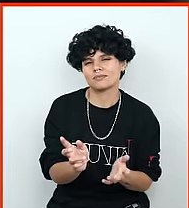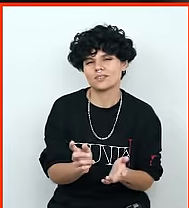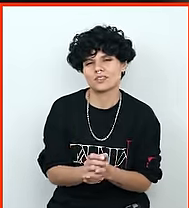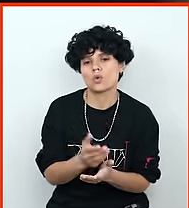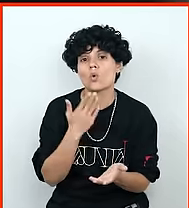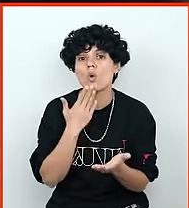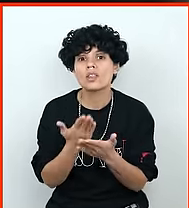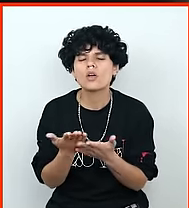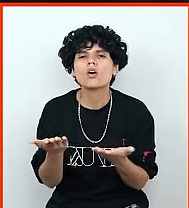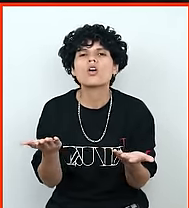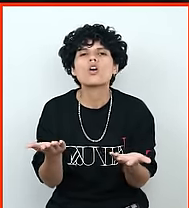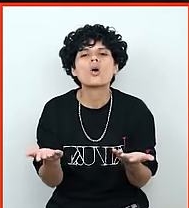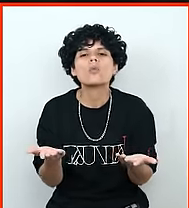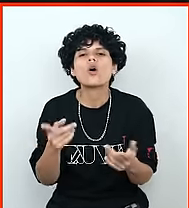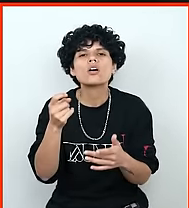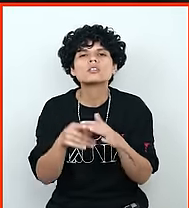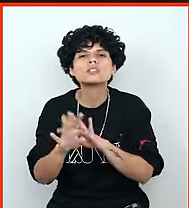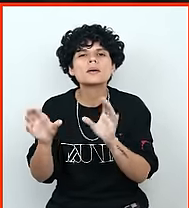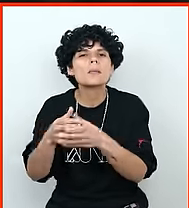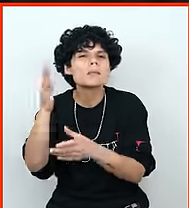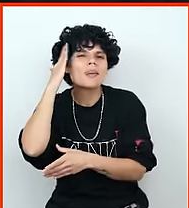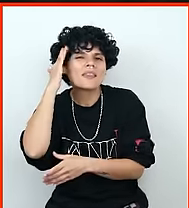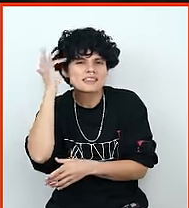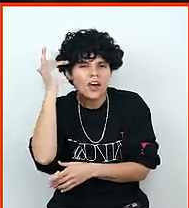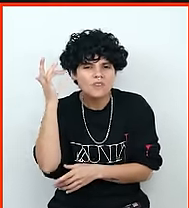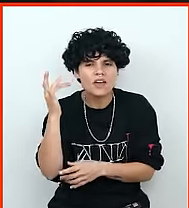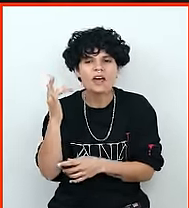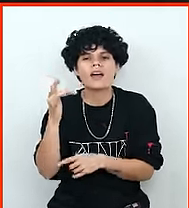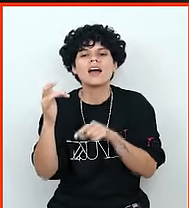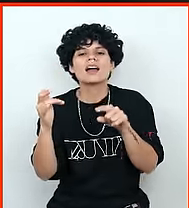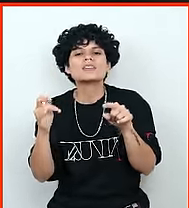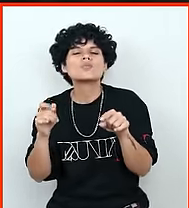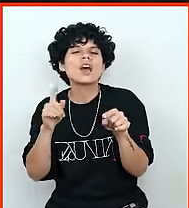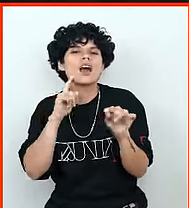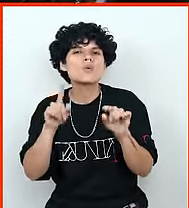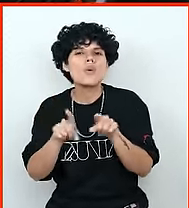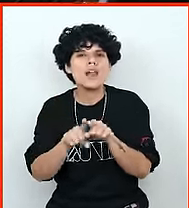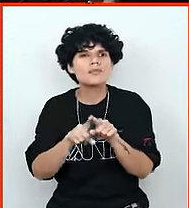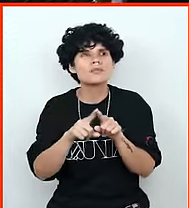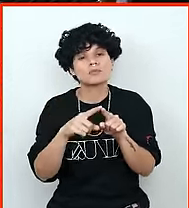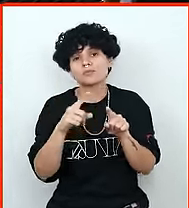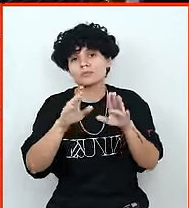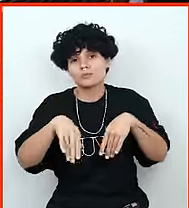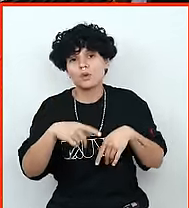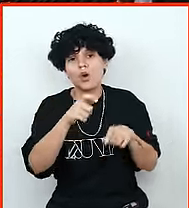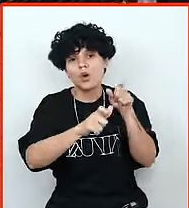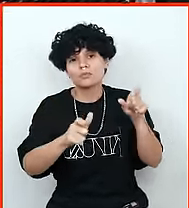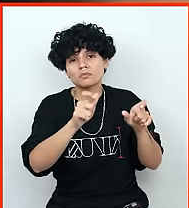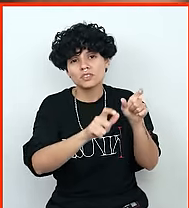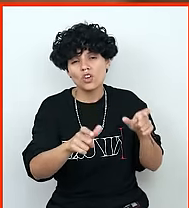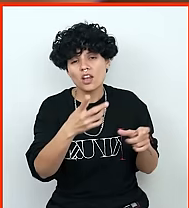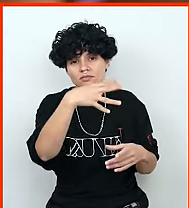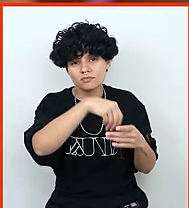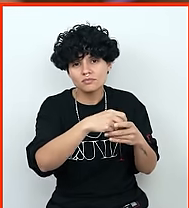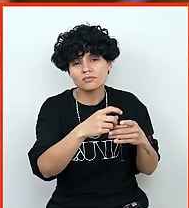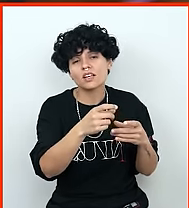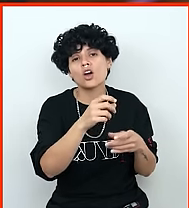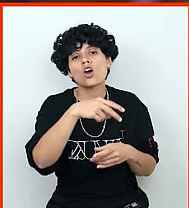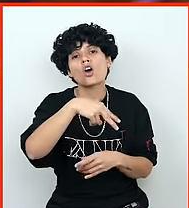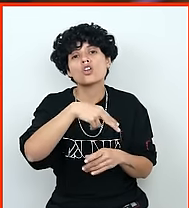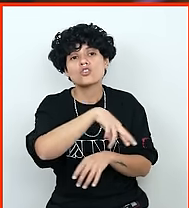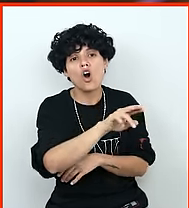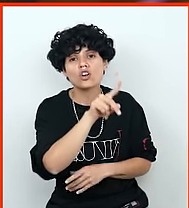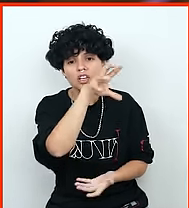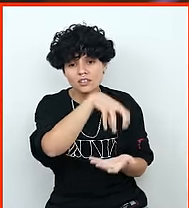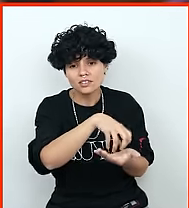Universo, estaba por acabarse Cuarto Universo y teníamos un piño, una familia que se llamaba la Family MCs, que se hizo con puros cabros de la Norte también, pues cuando... Es que el hip hop